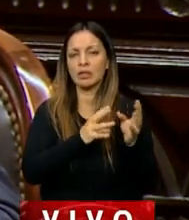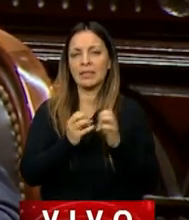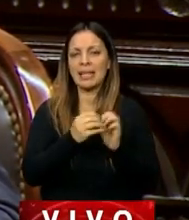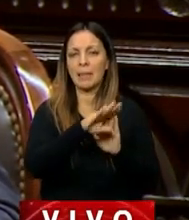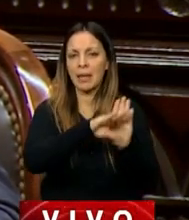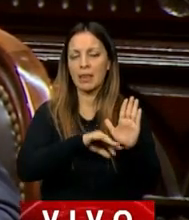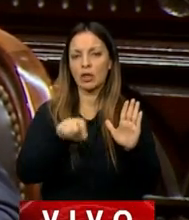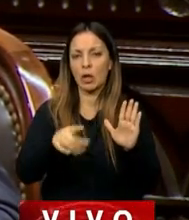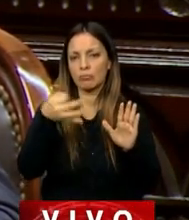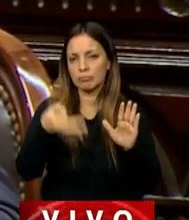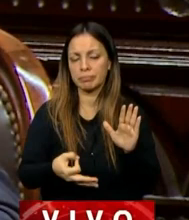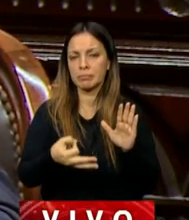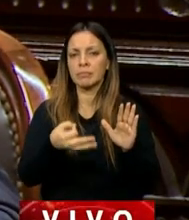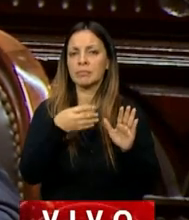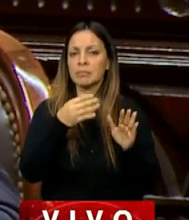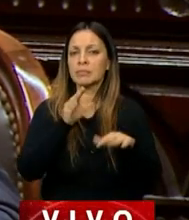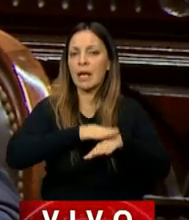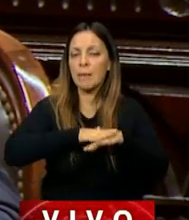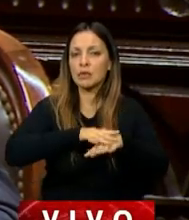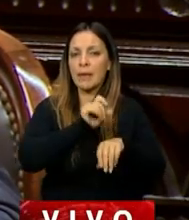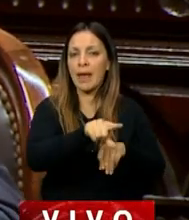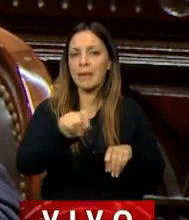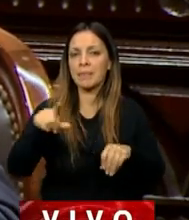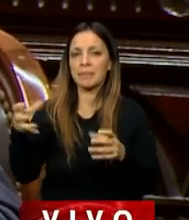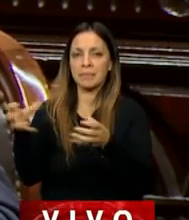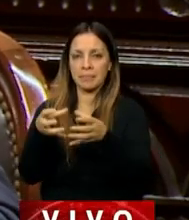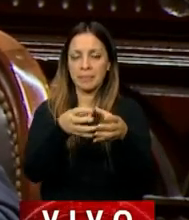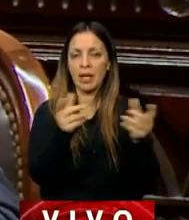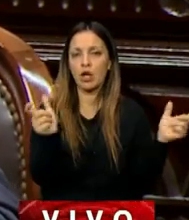parlamentario correspondiente y con la competencia de las comisiones, como